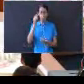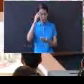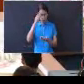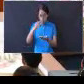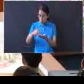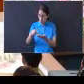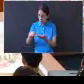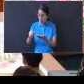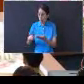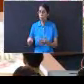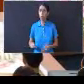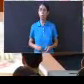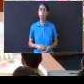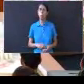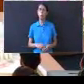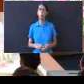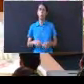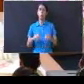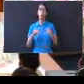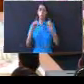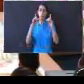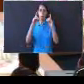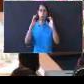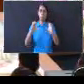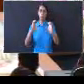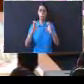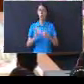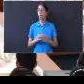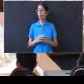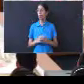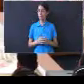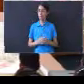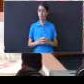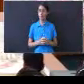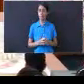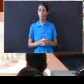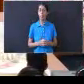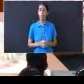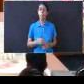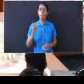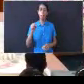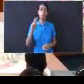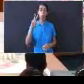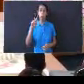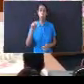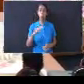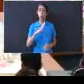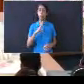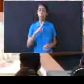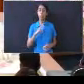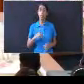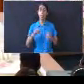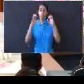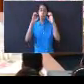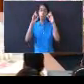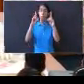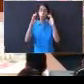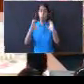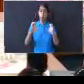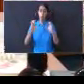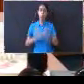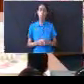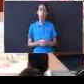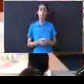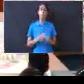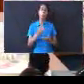sesgos doctrinales. Ay, qué interesante. Porque si no tiene sesgos doctrinales, como que no se va a ir a ninguna de los